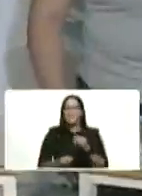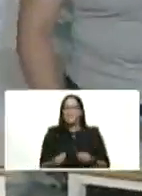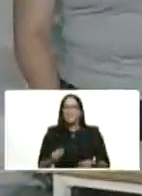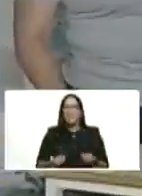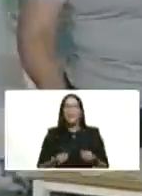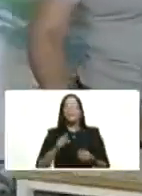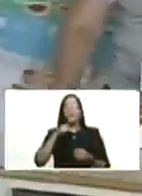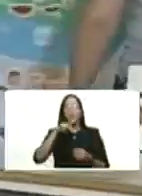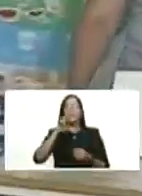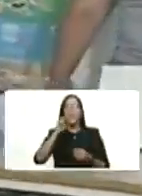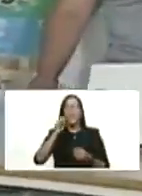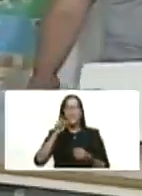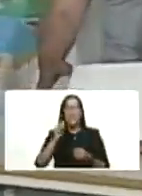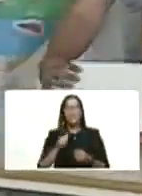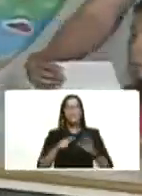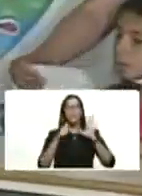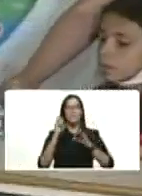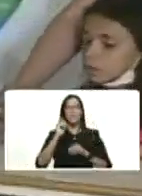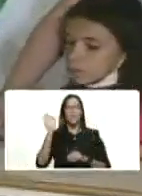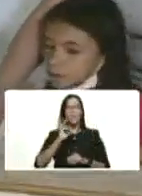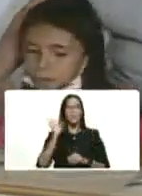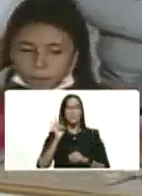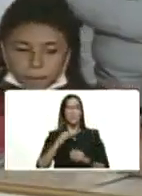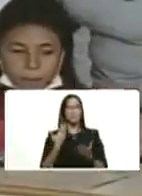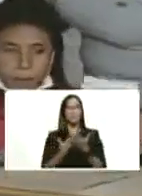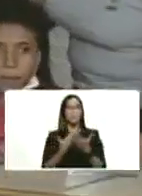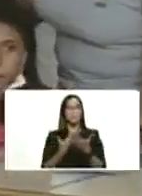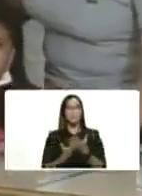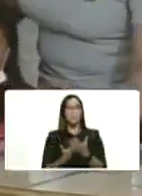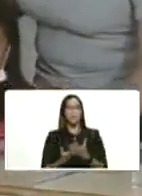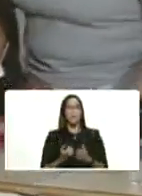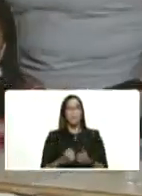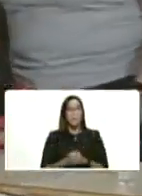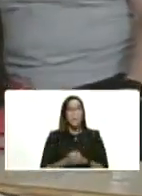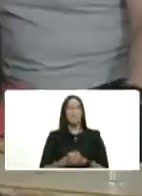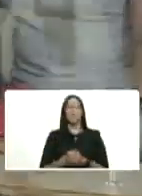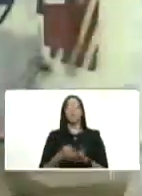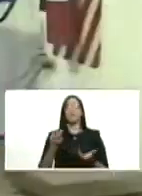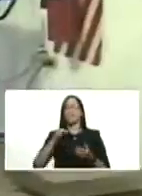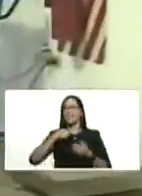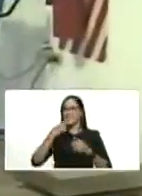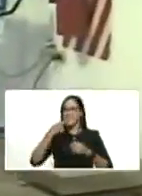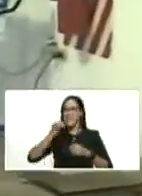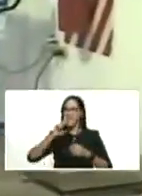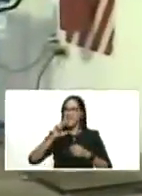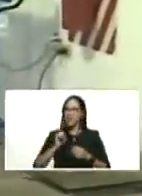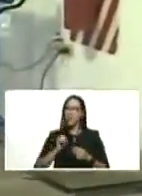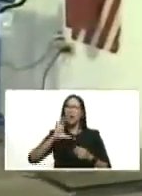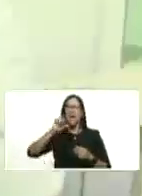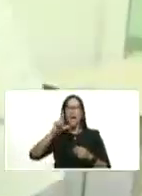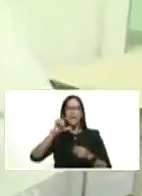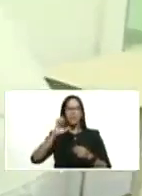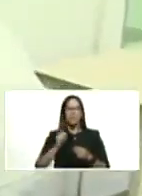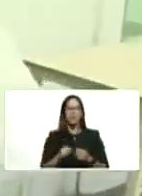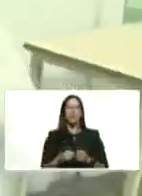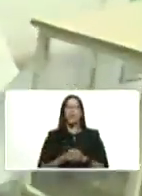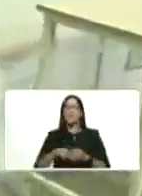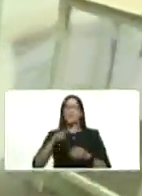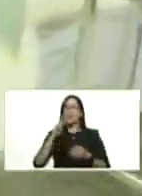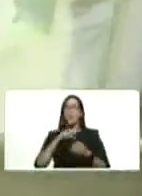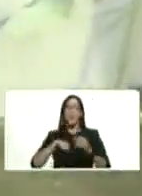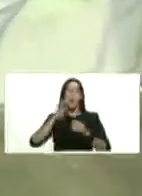un 60% de aportes de micronutrientes, hierro, calcio, fósforo, vitaminas del complejo B